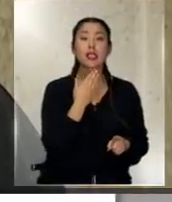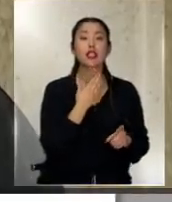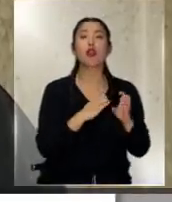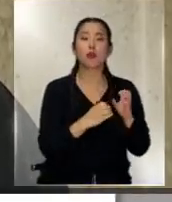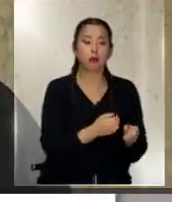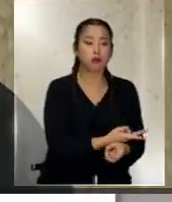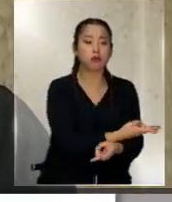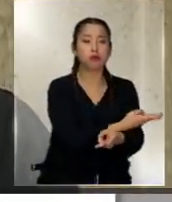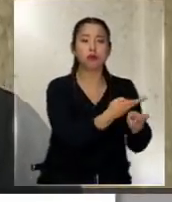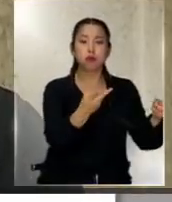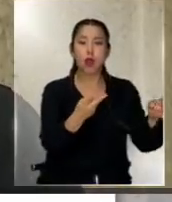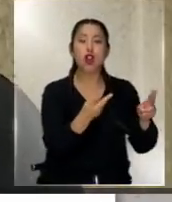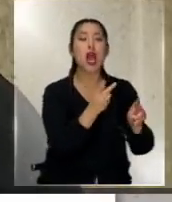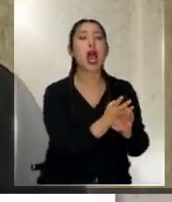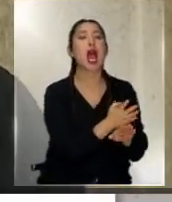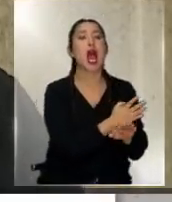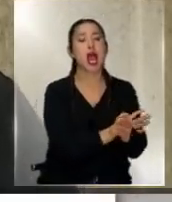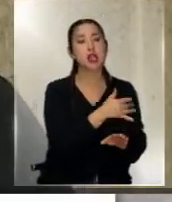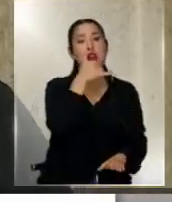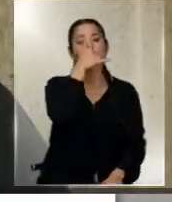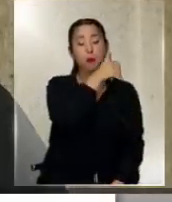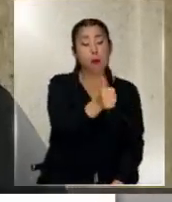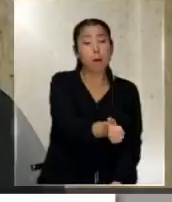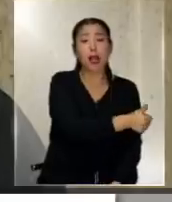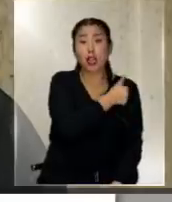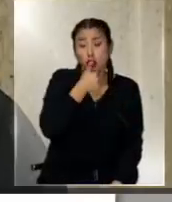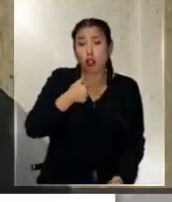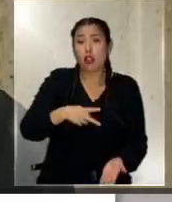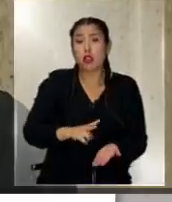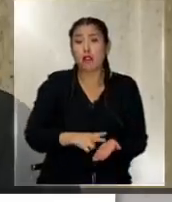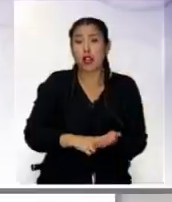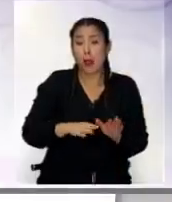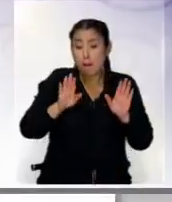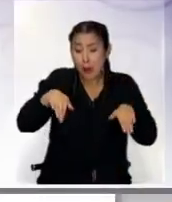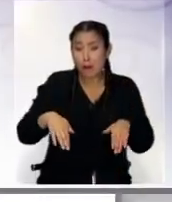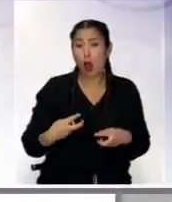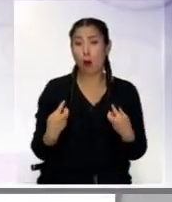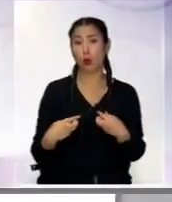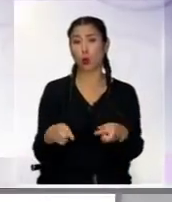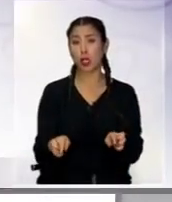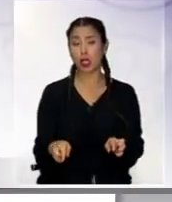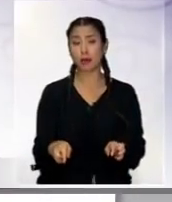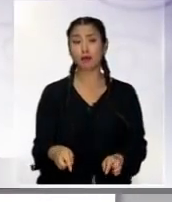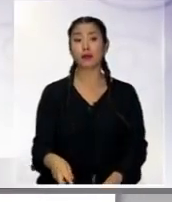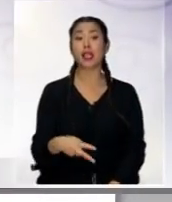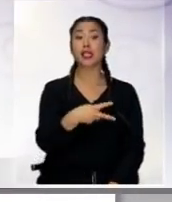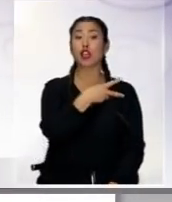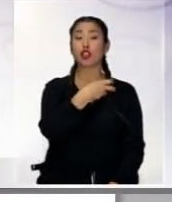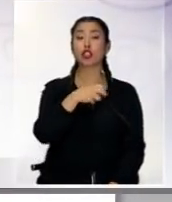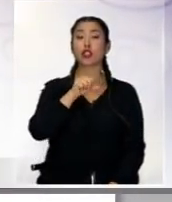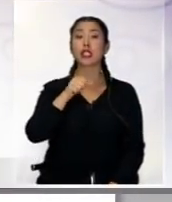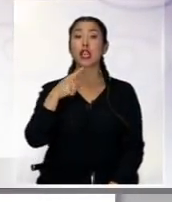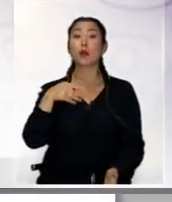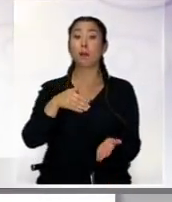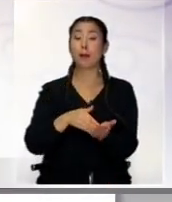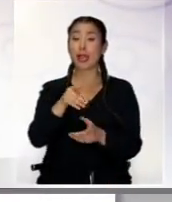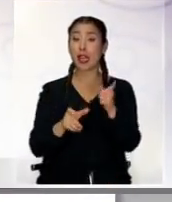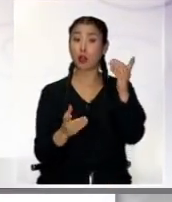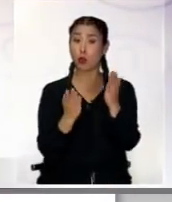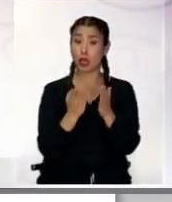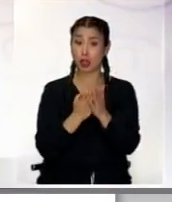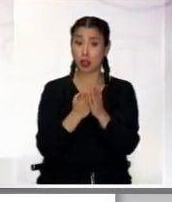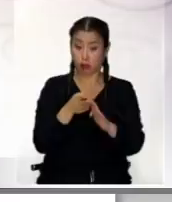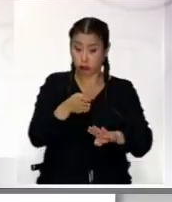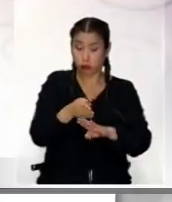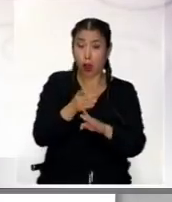con suficiente antelación para que todos tengan efectivamente la misma oportunidad. De los 261.000 alumnos que rindieron